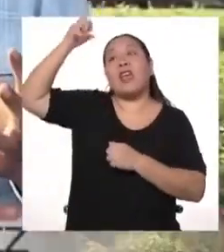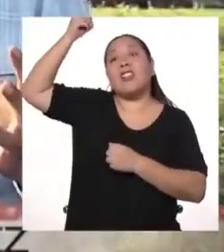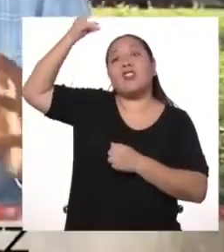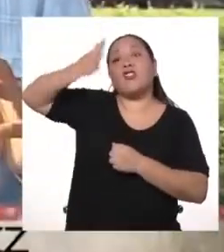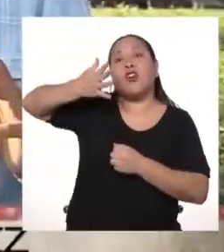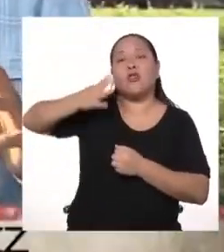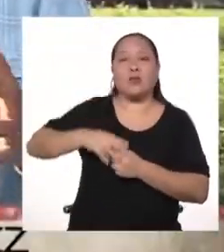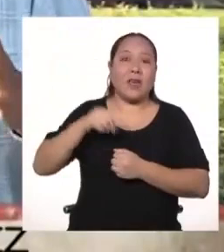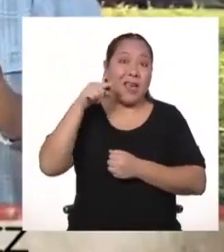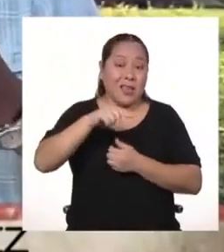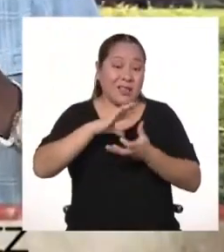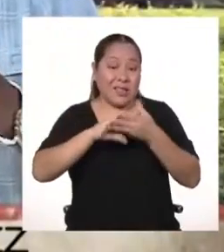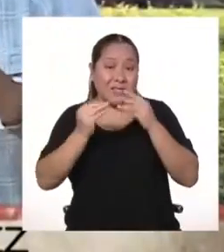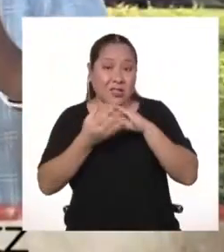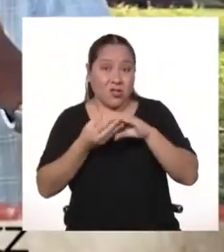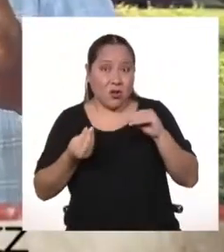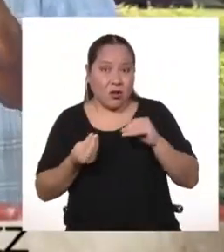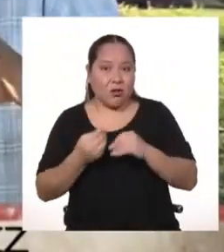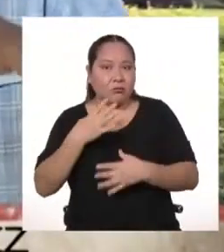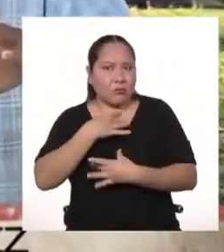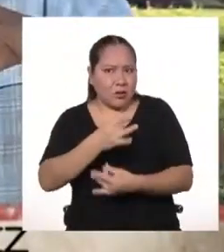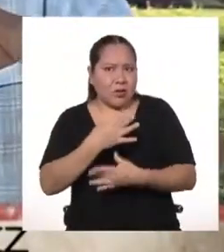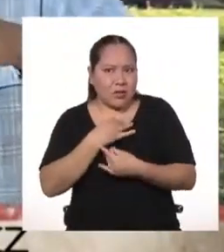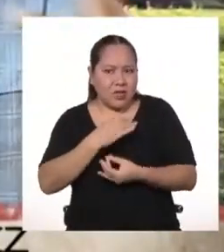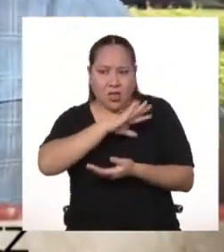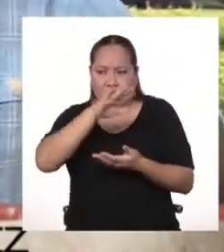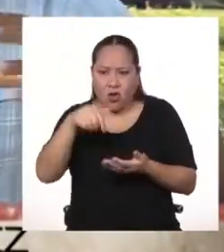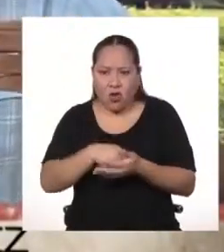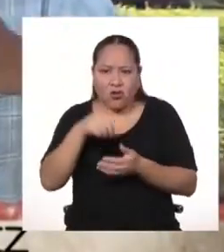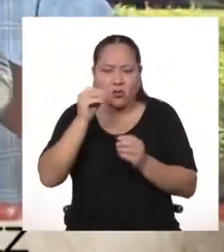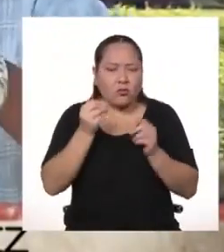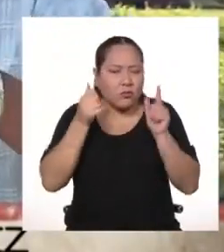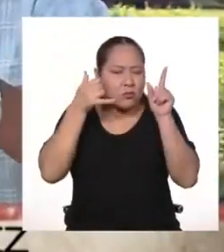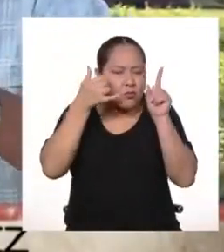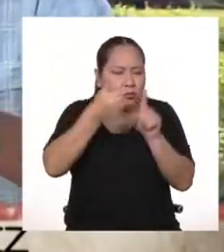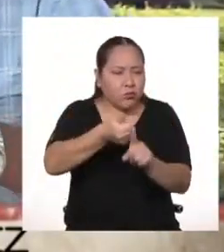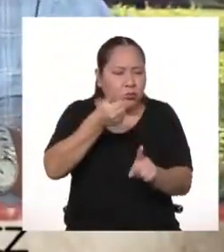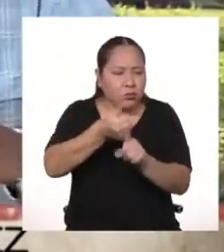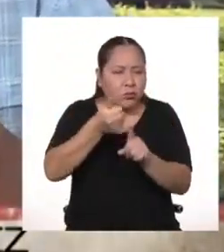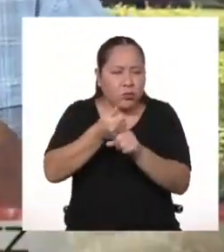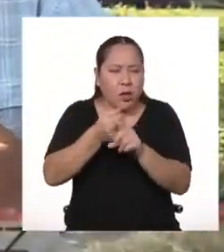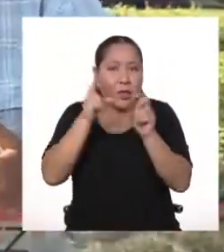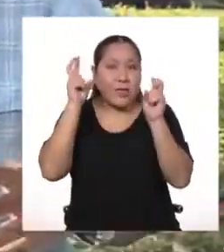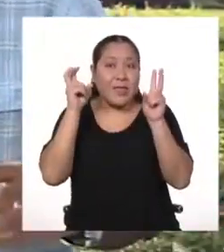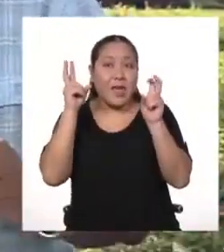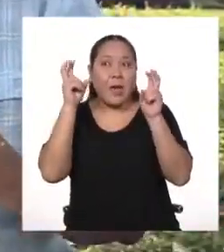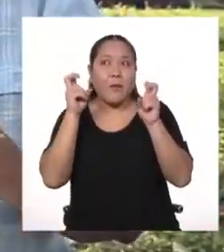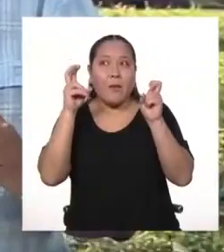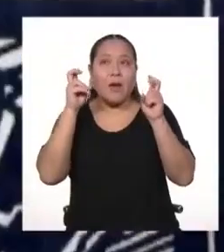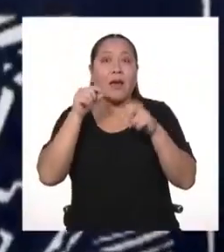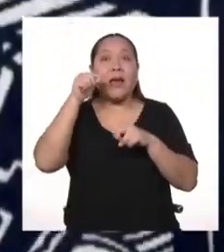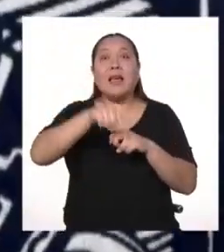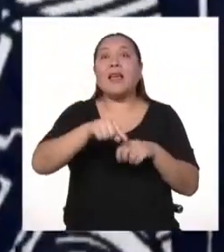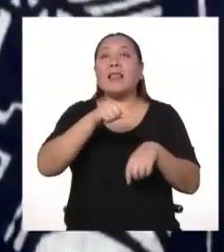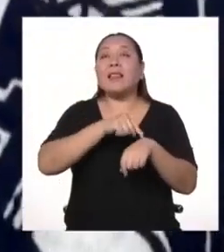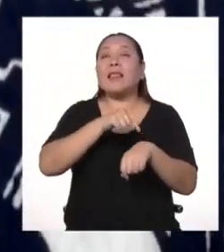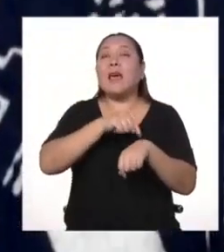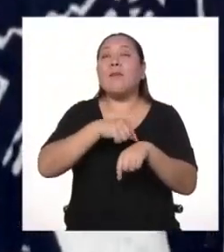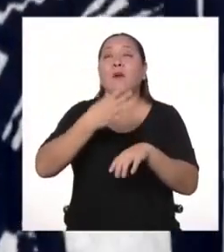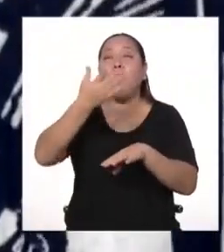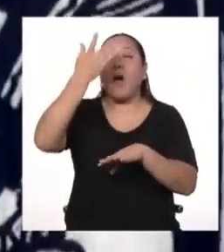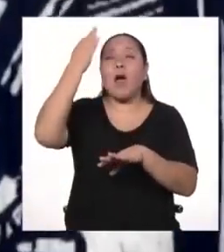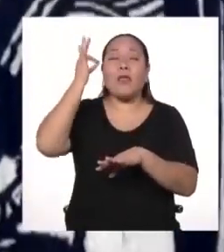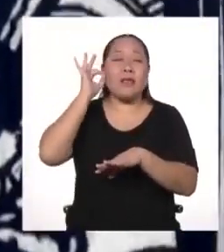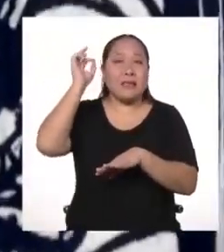Estos cuentos son muy interesantes porque todos tienen la temática, el mundo representado es el incaico, pero expresan